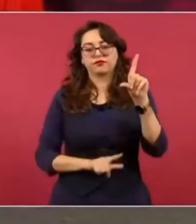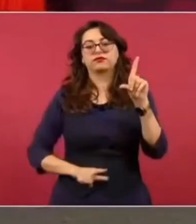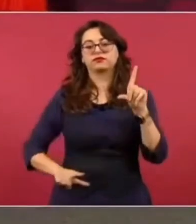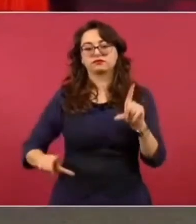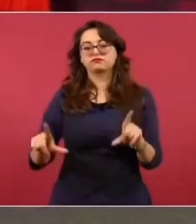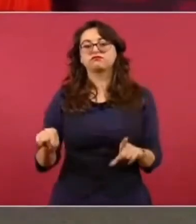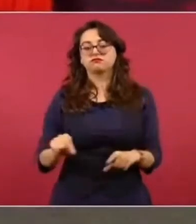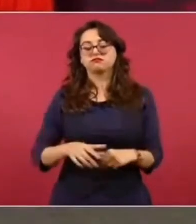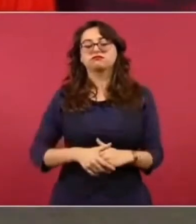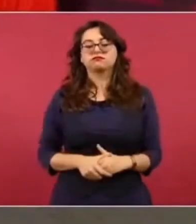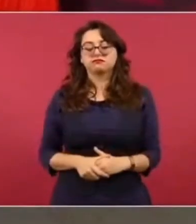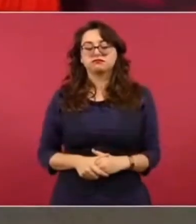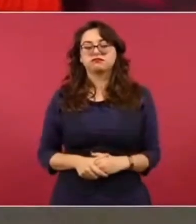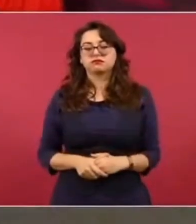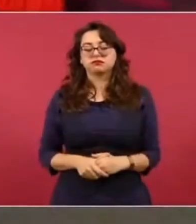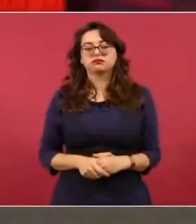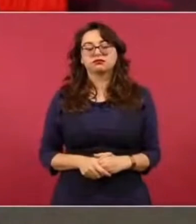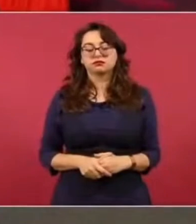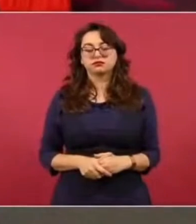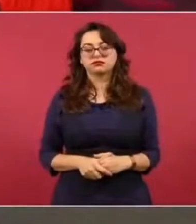el pueblo de México,